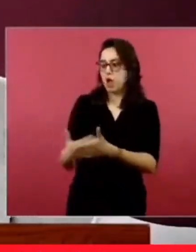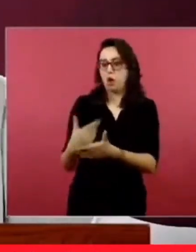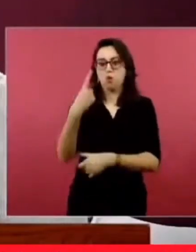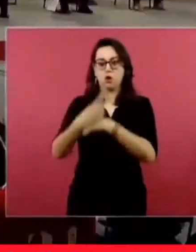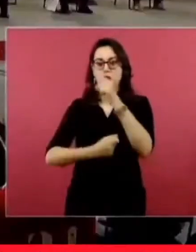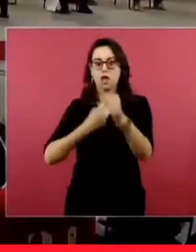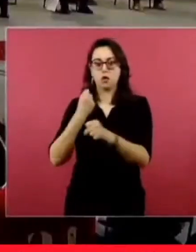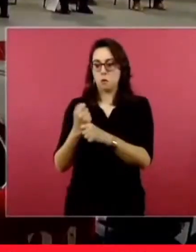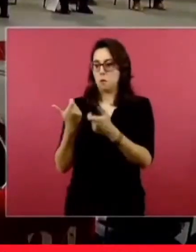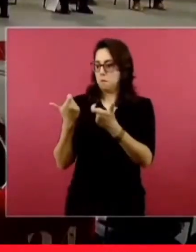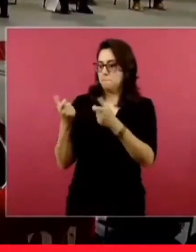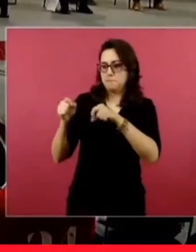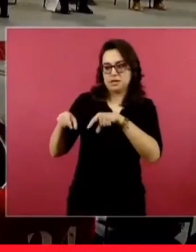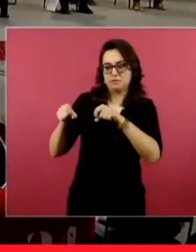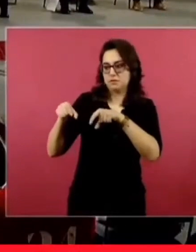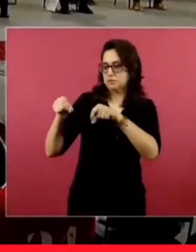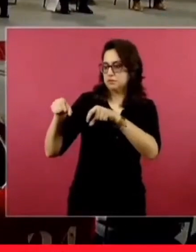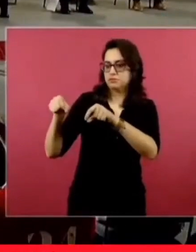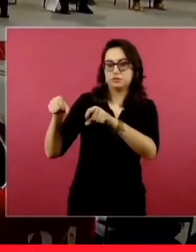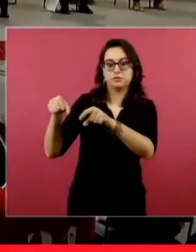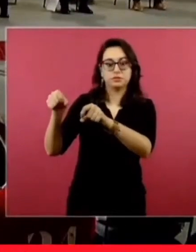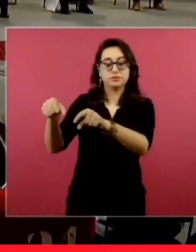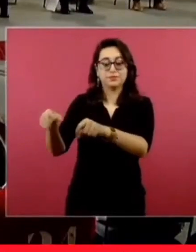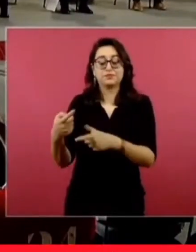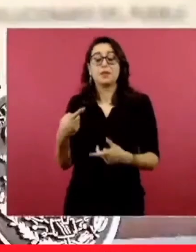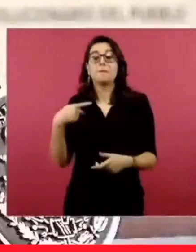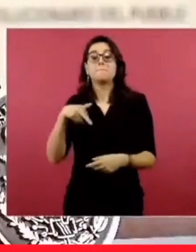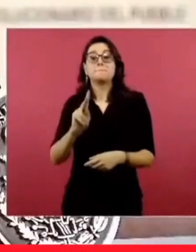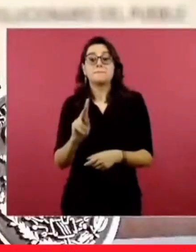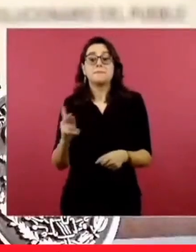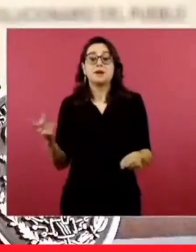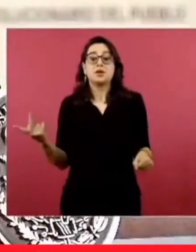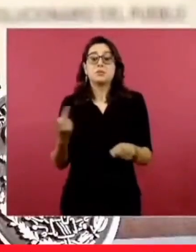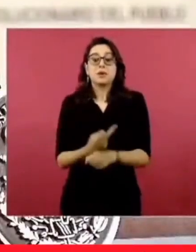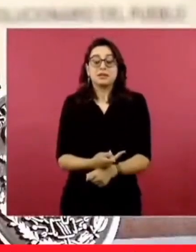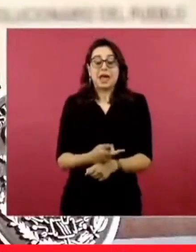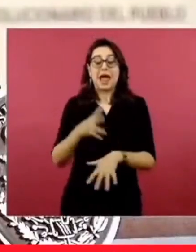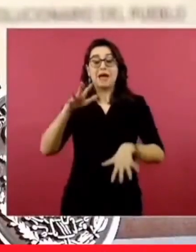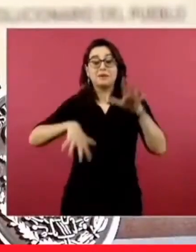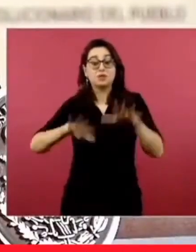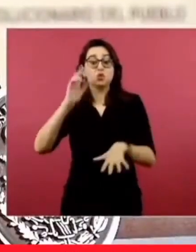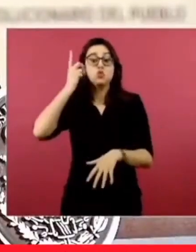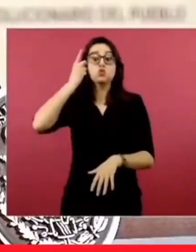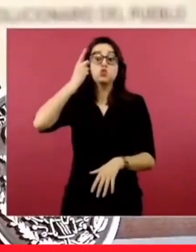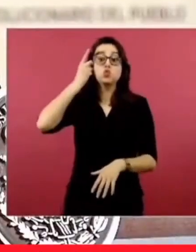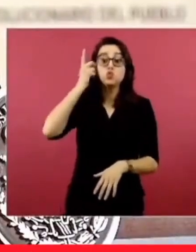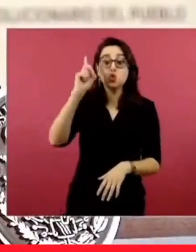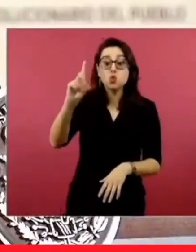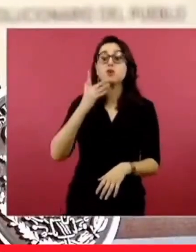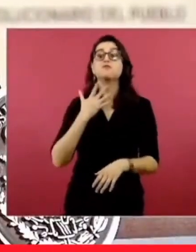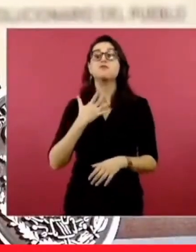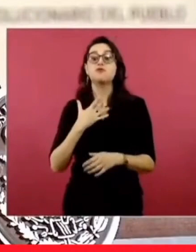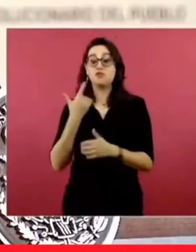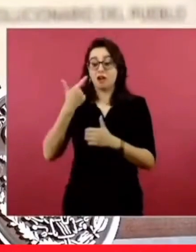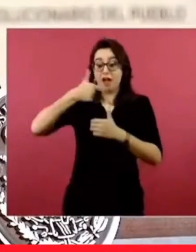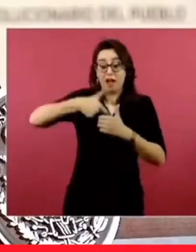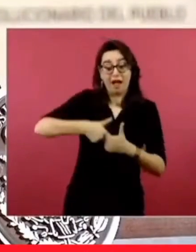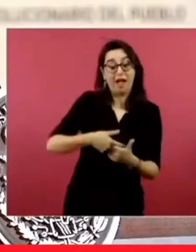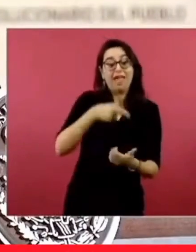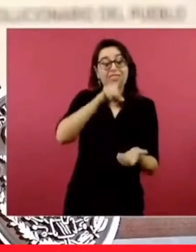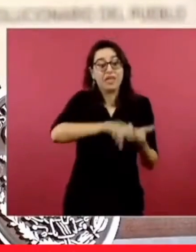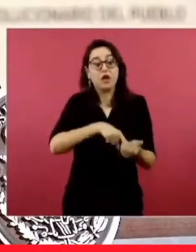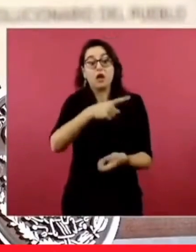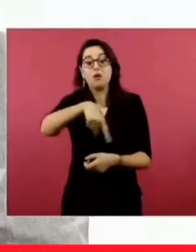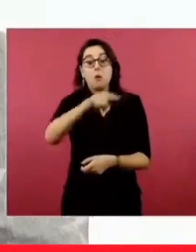el país. Sin embargo, no faltan los que van muy caro, como los careros de la semana pasada, que